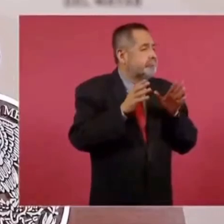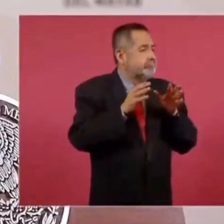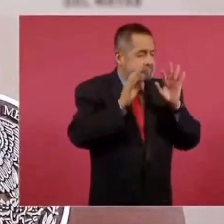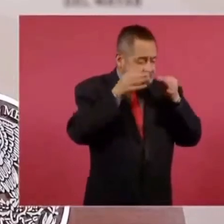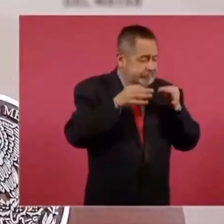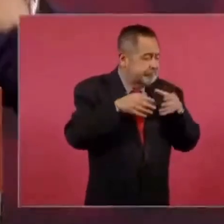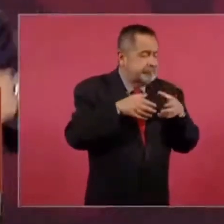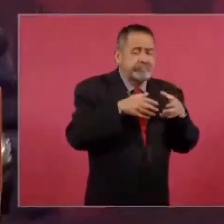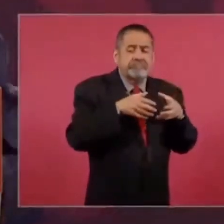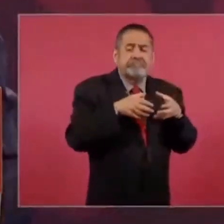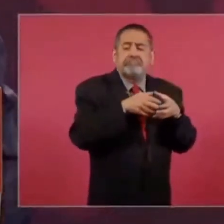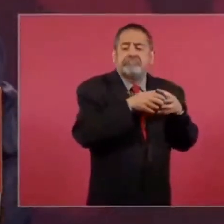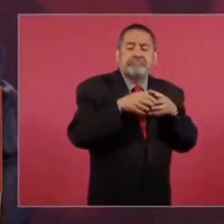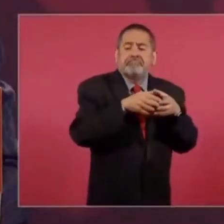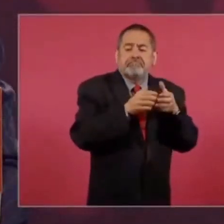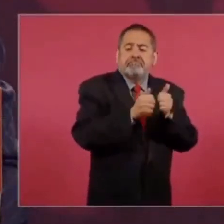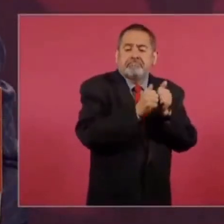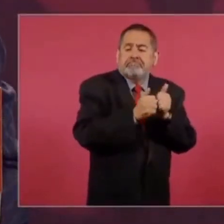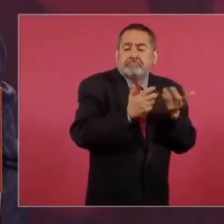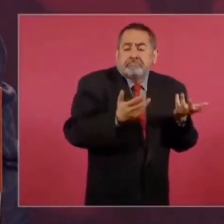Se